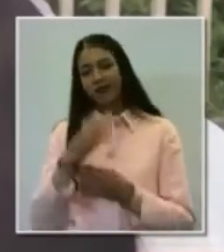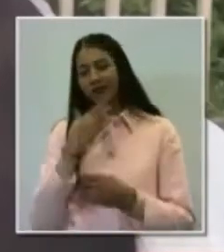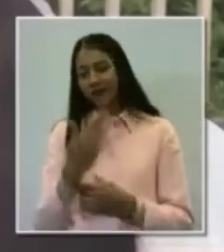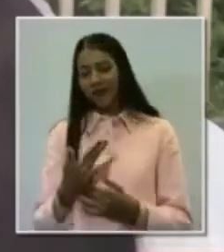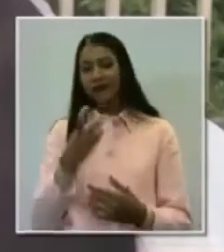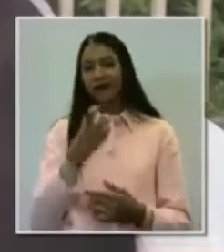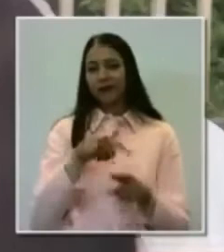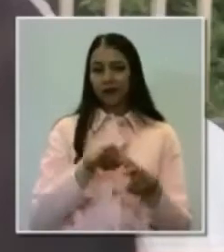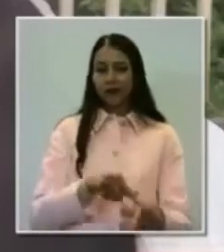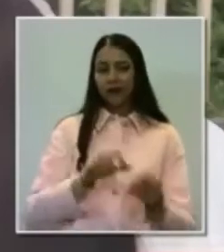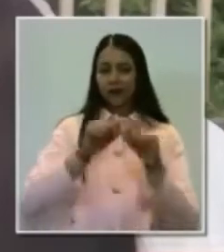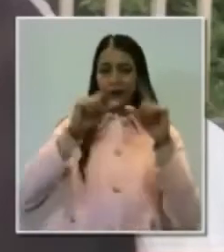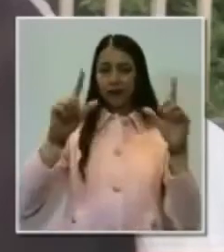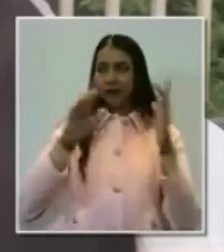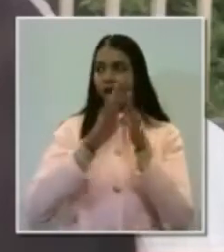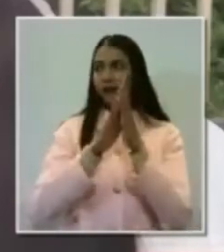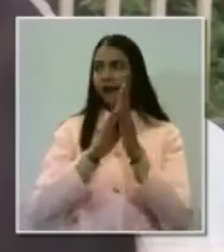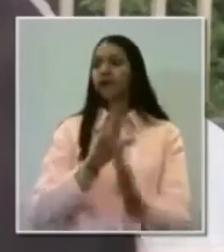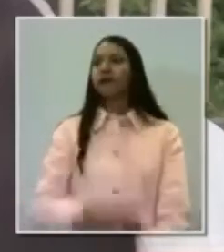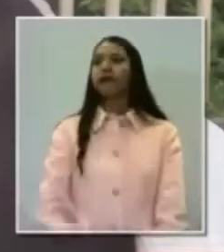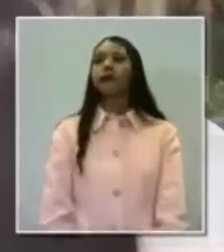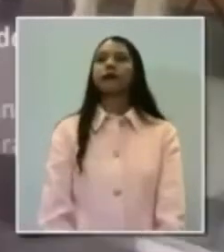La siguiente, por favor.